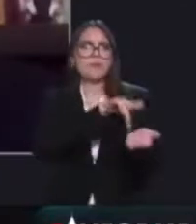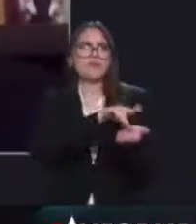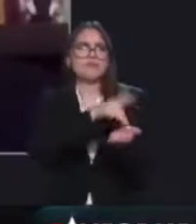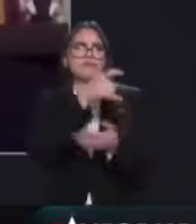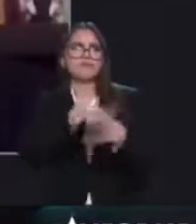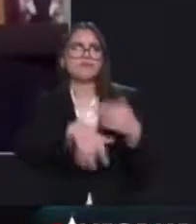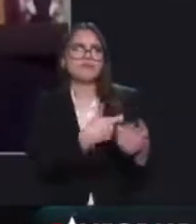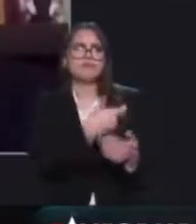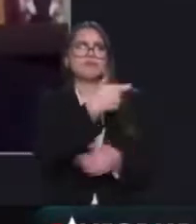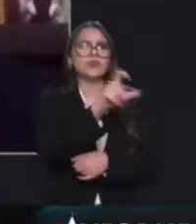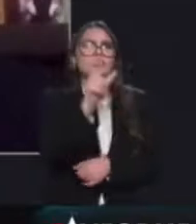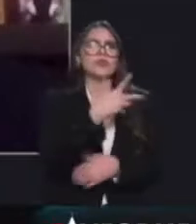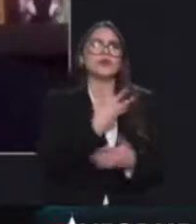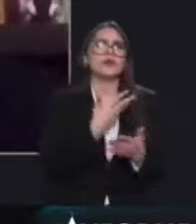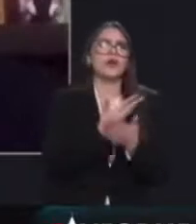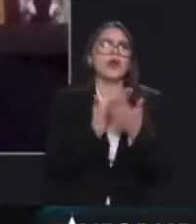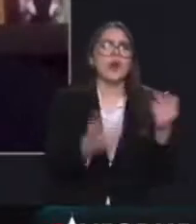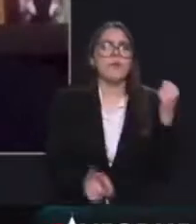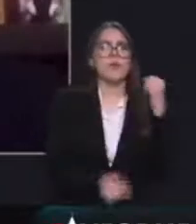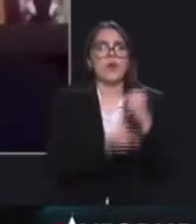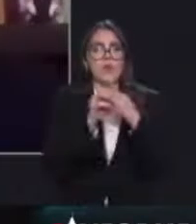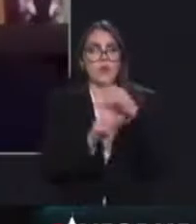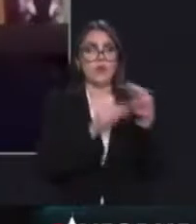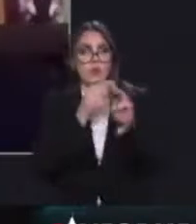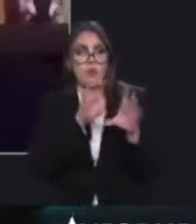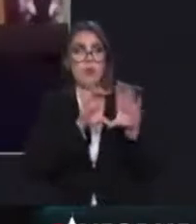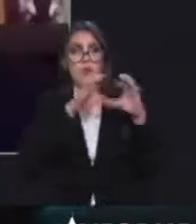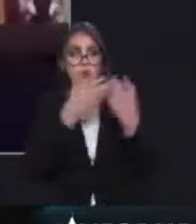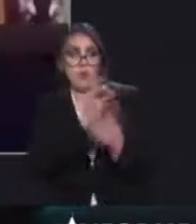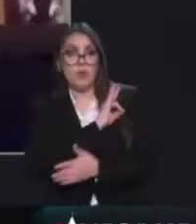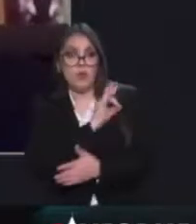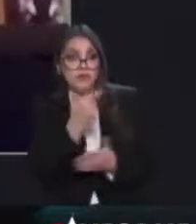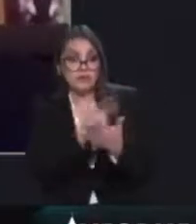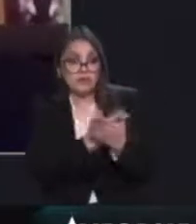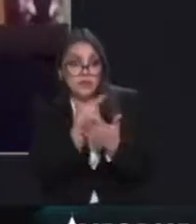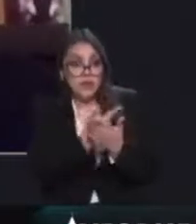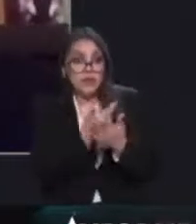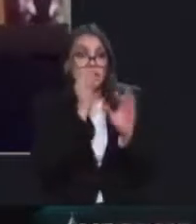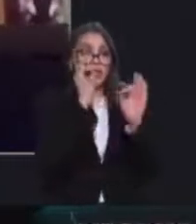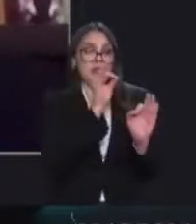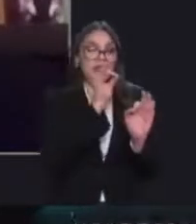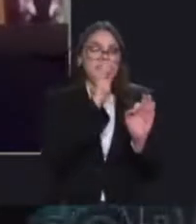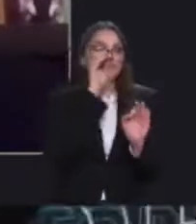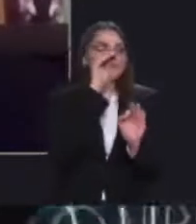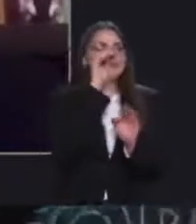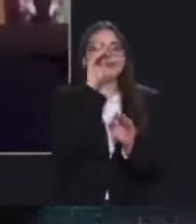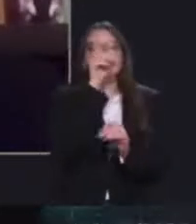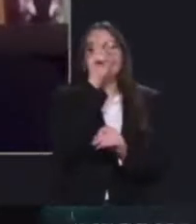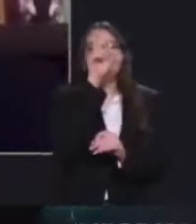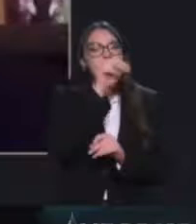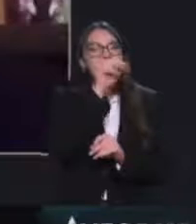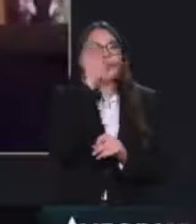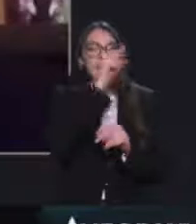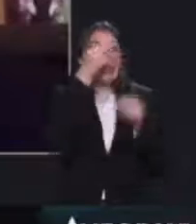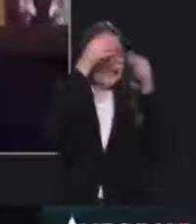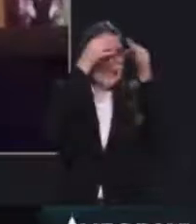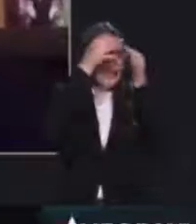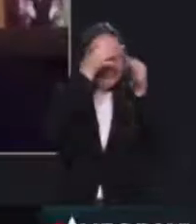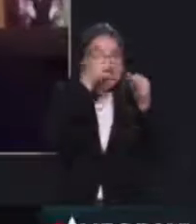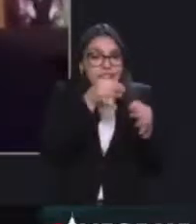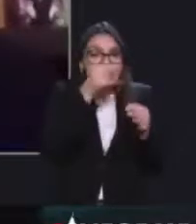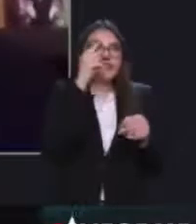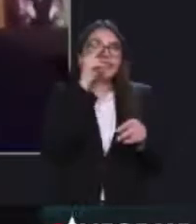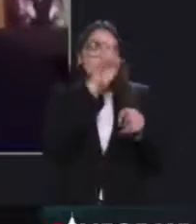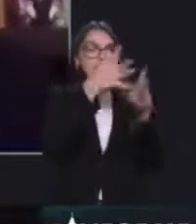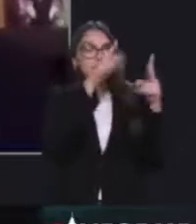de una crisis global como la que se vivió? No, es bastante difícil. O sea, de hecho, si uno quiere ser súper riguroso